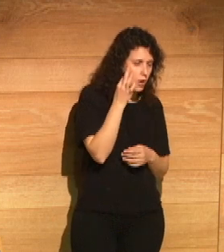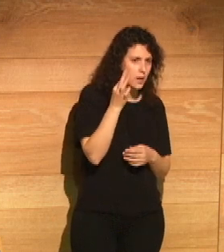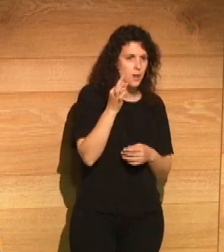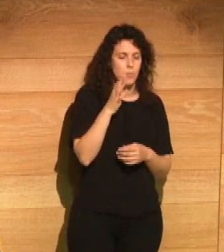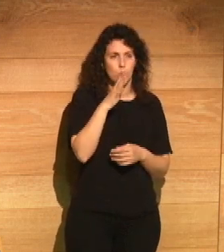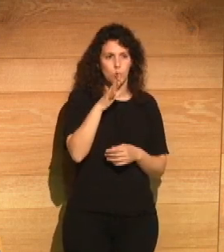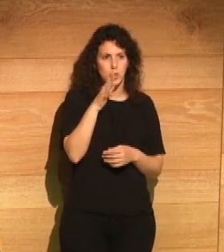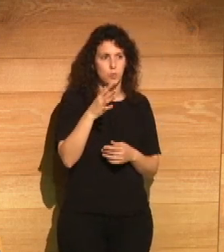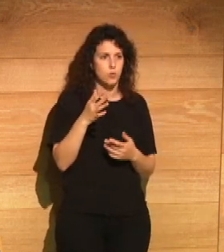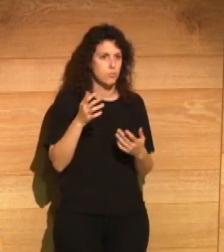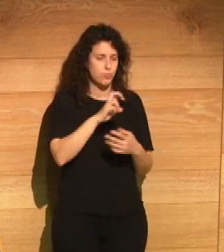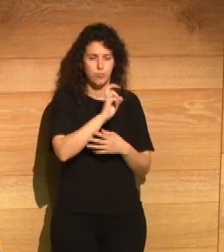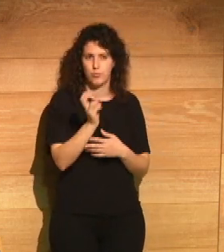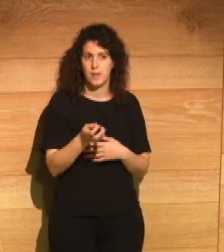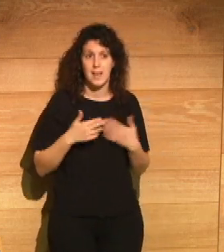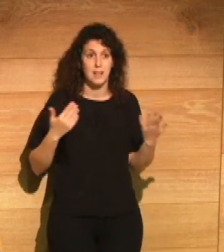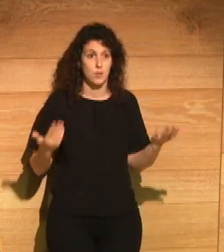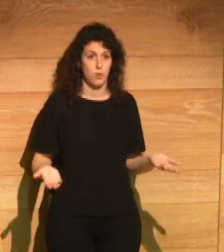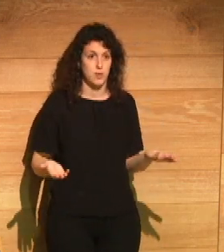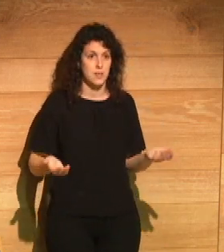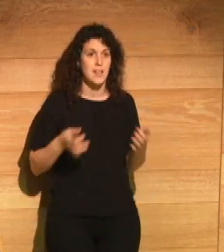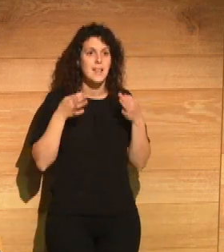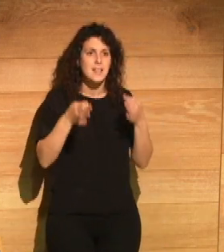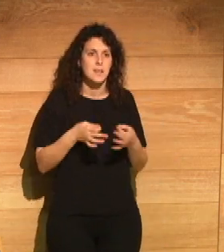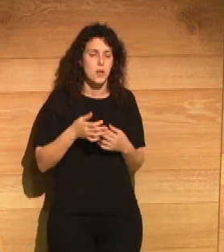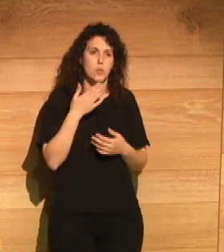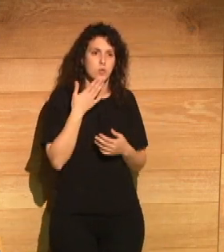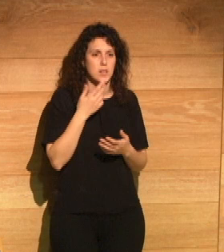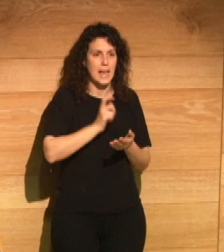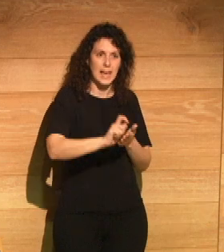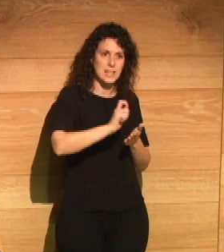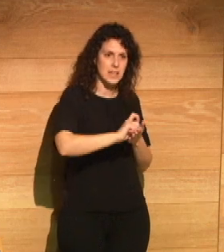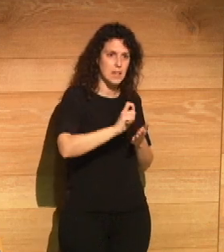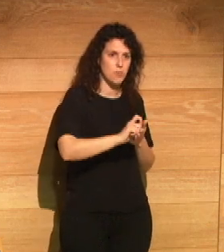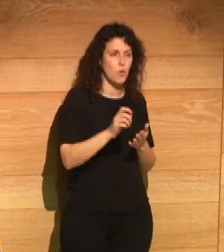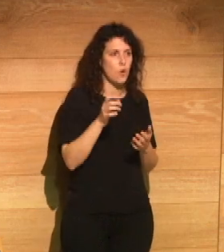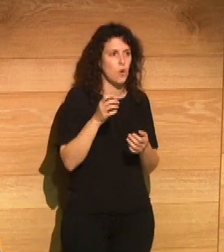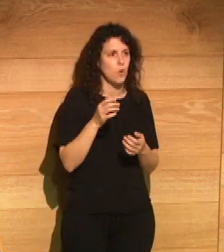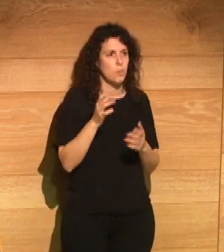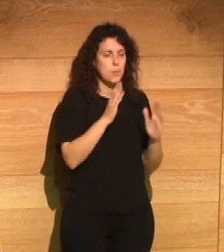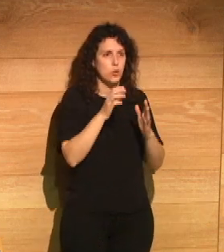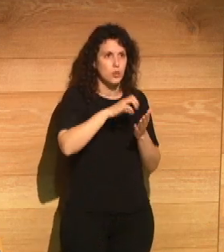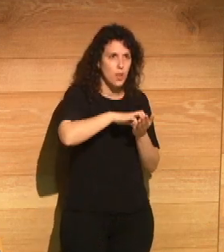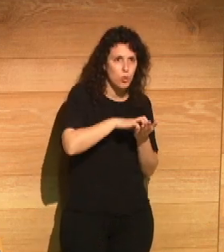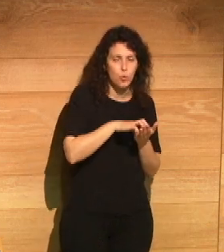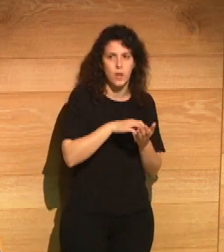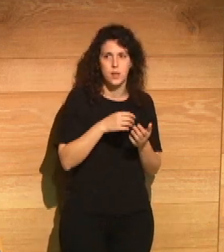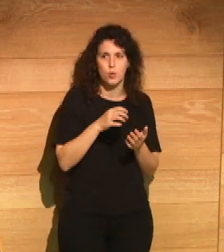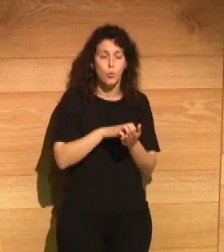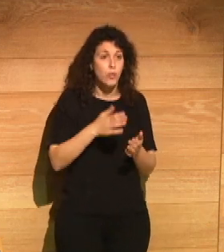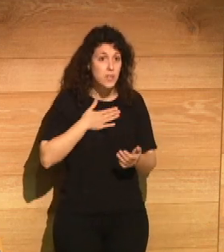bueno, en fin? Entonces siempre como que escribo entre dudas y dudando mucho de mí misma